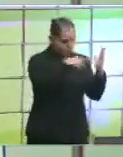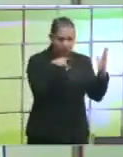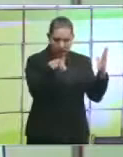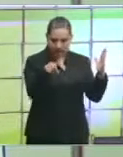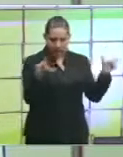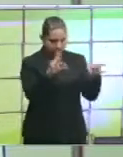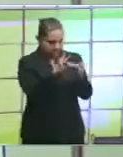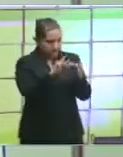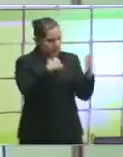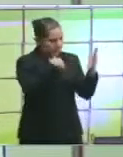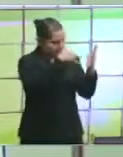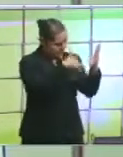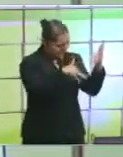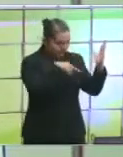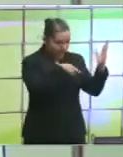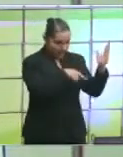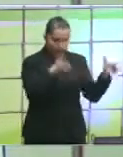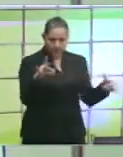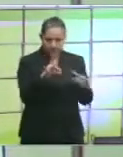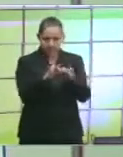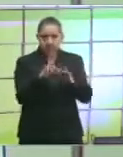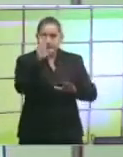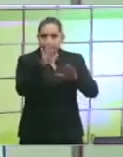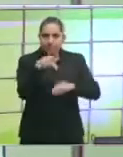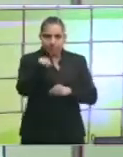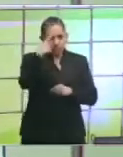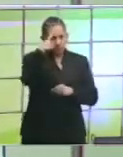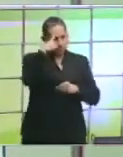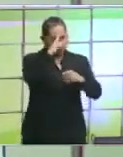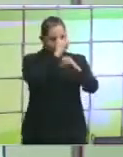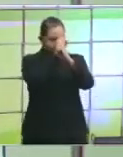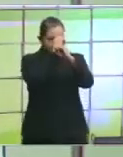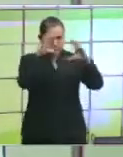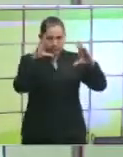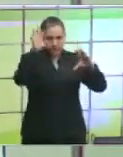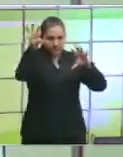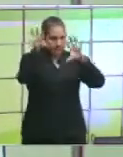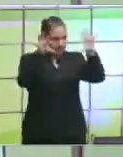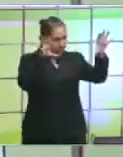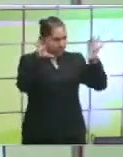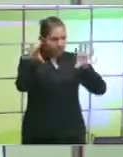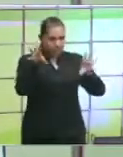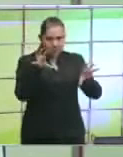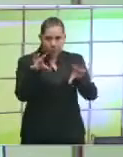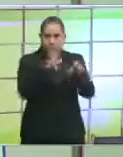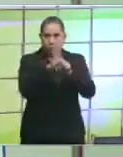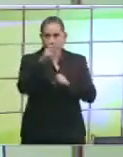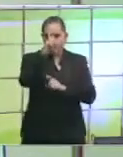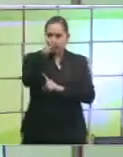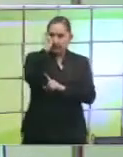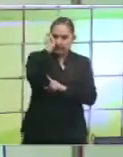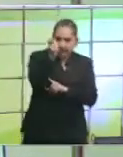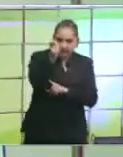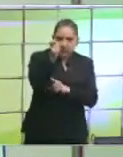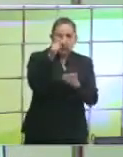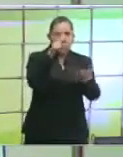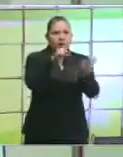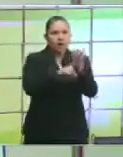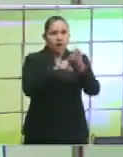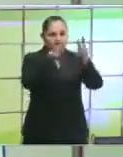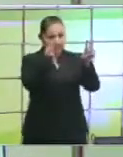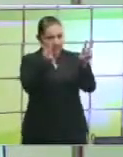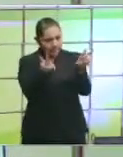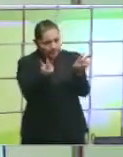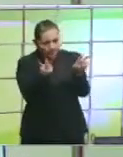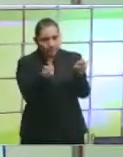entonces yo pueda tener en una especie de mapa mental o inclusive en un mapa gráfico la definición o el planteamiento o el mapa por